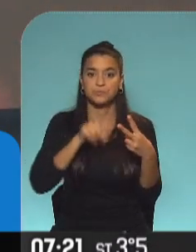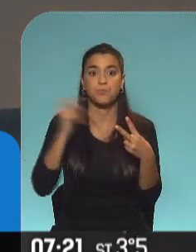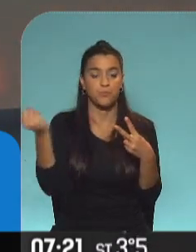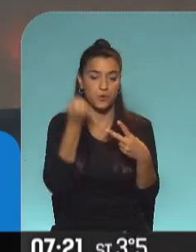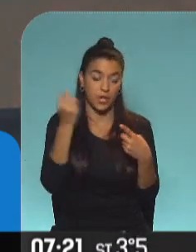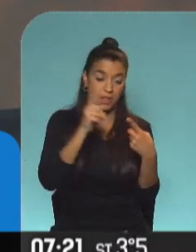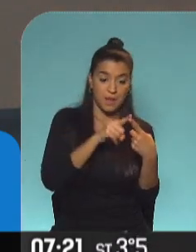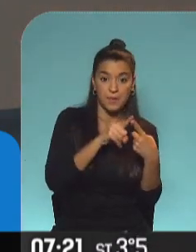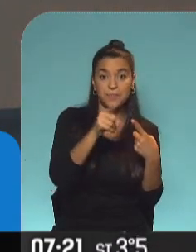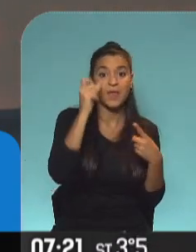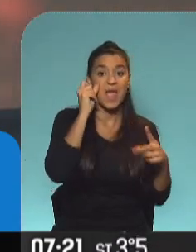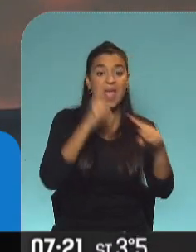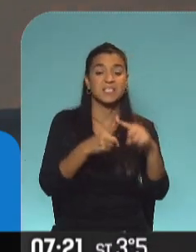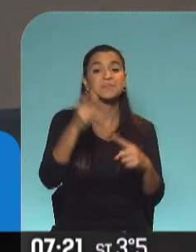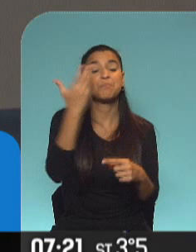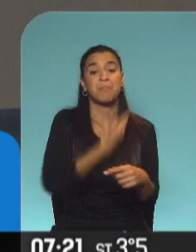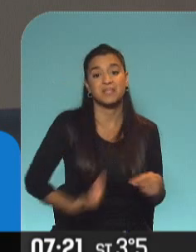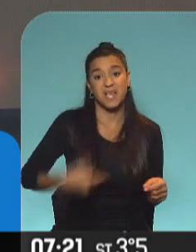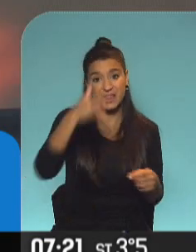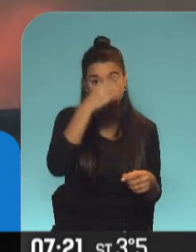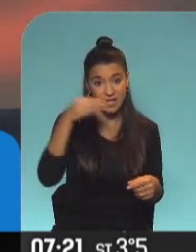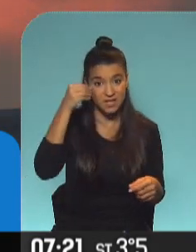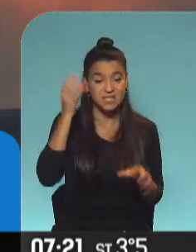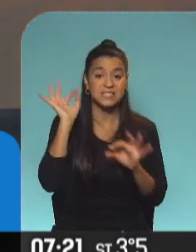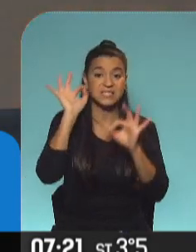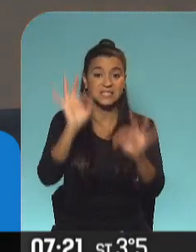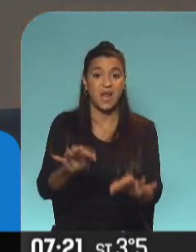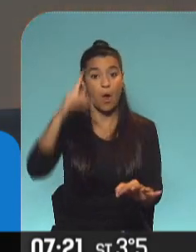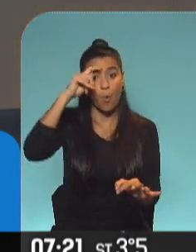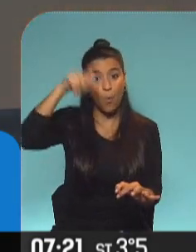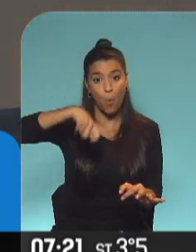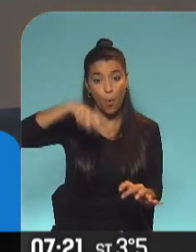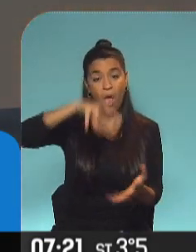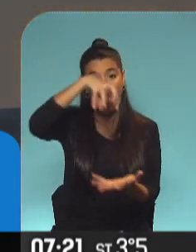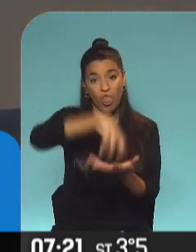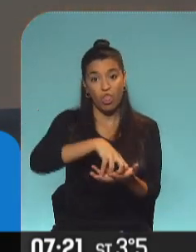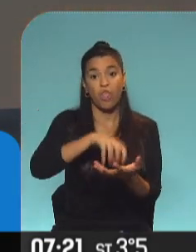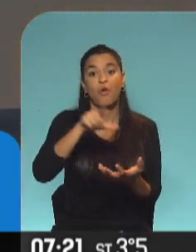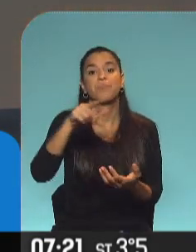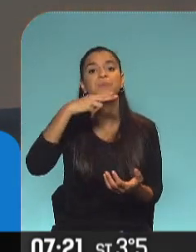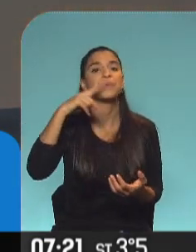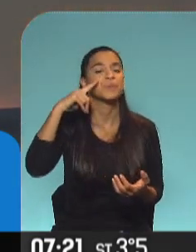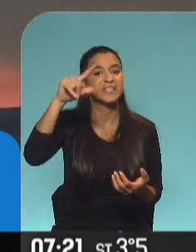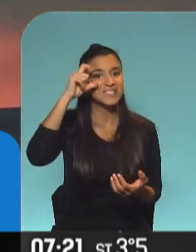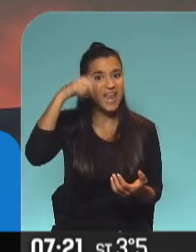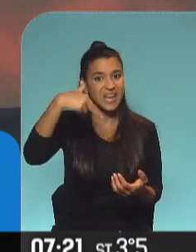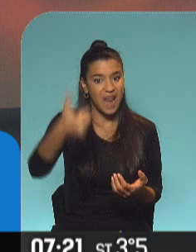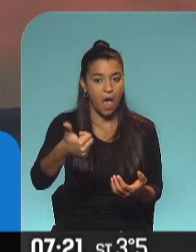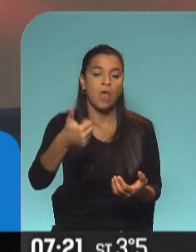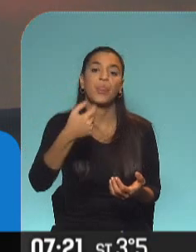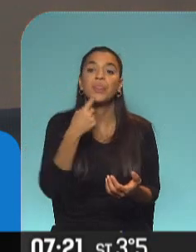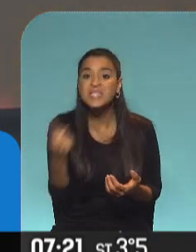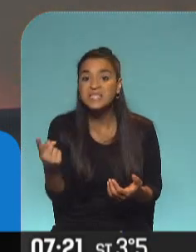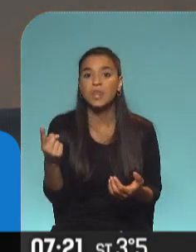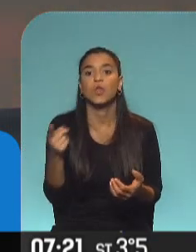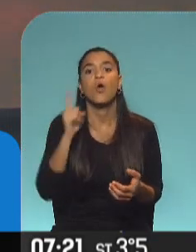relevantes. Por un lado, la expresidenta Cristina Fernández de Kirchner llegando al juzgado de Federico Villena, haciendo referencia